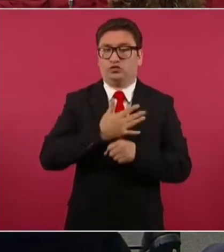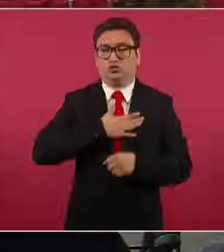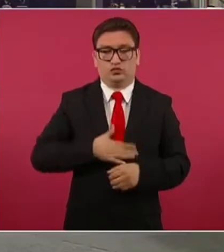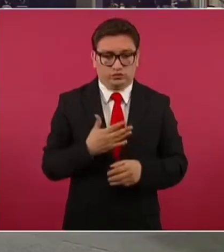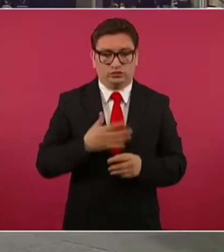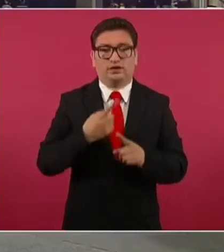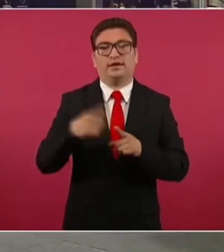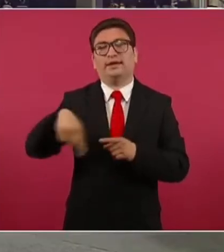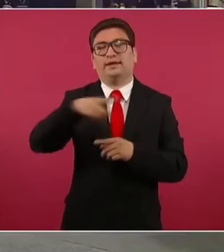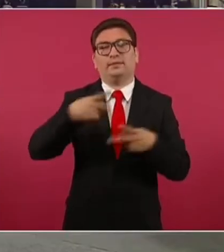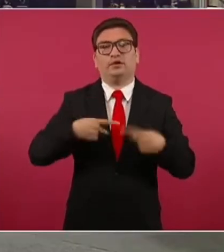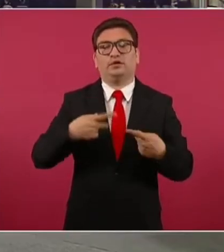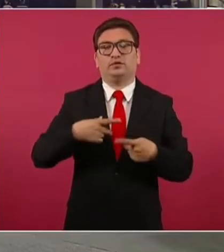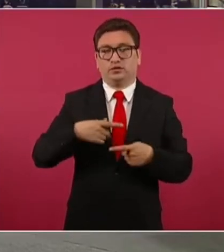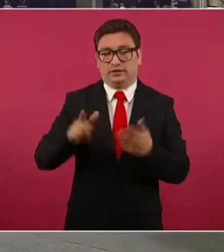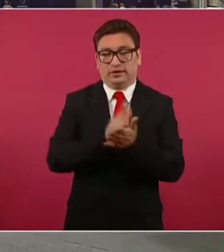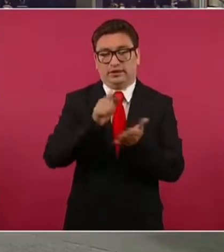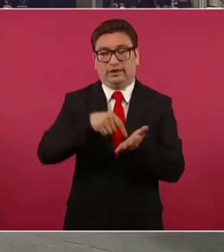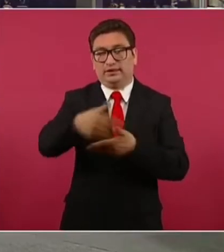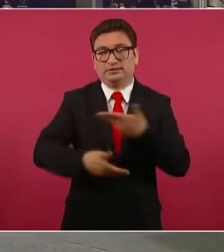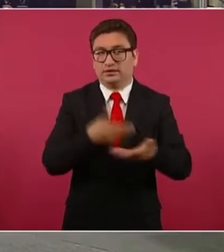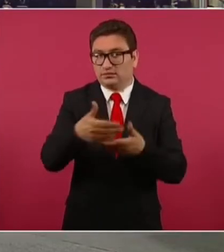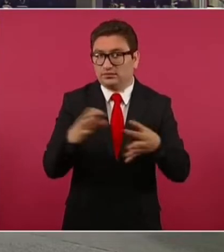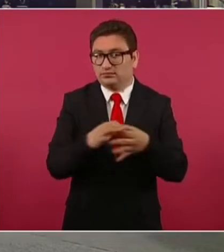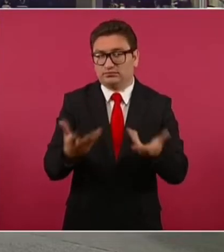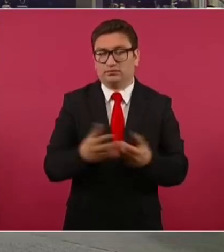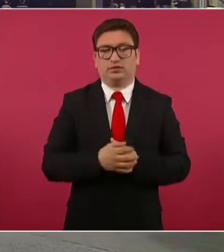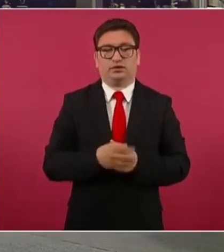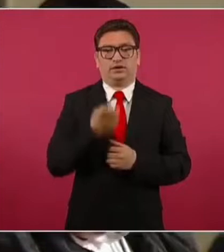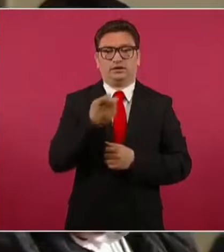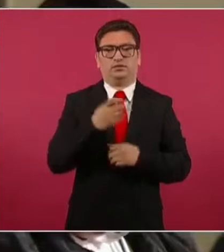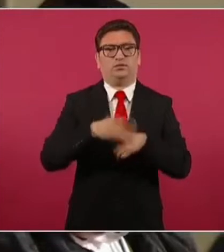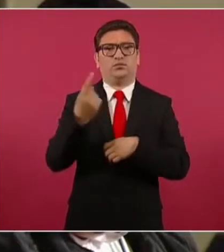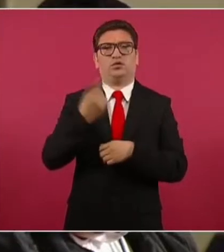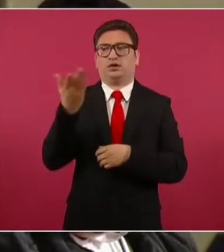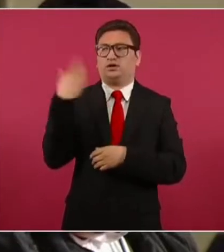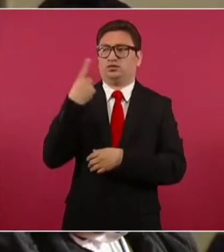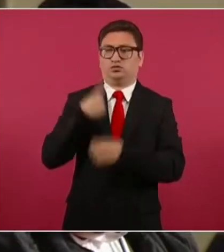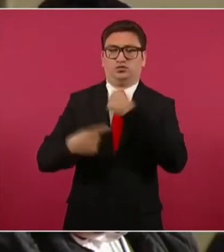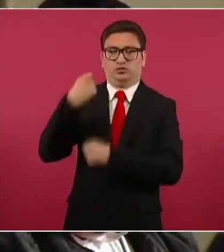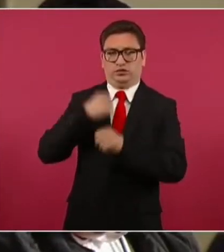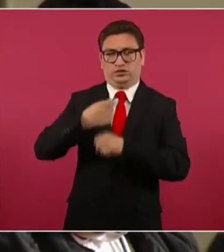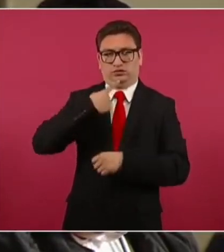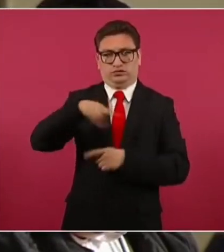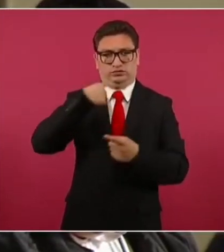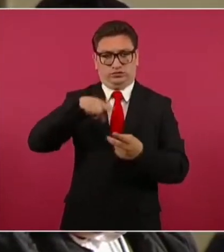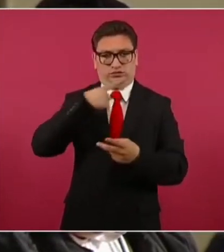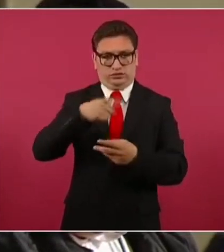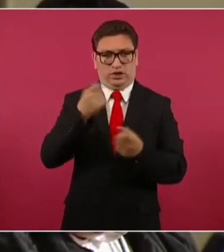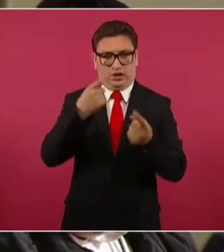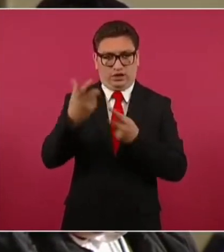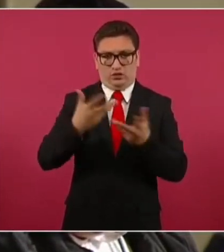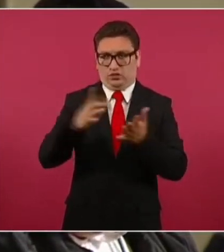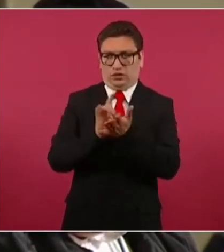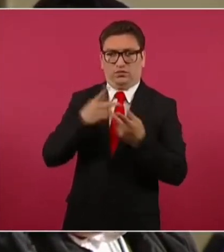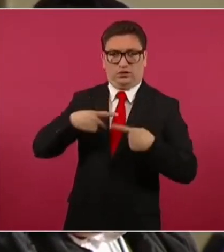todo a los funcionarios que les aplica la ley del servicio. Y esto salió a raíz desde el año pasado que le denuncié algunos